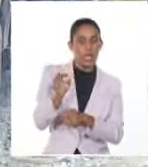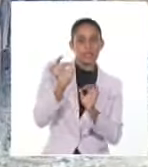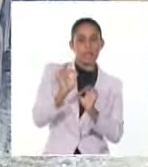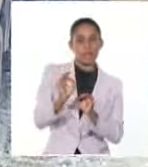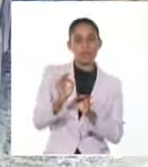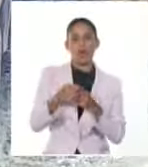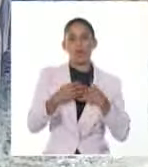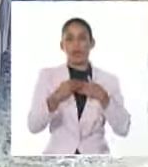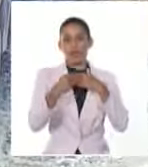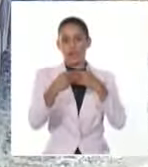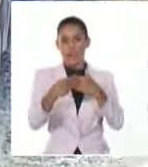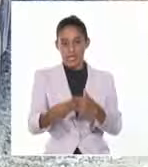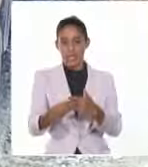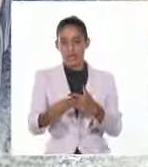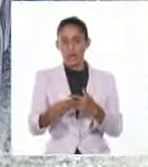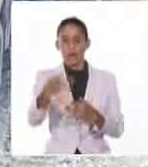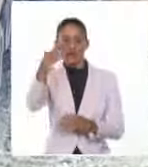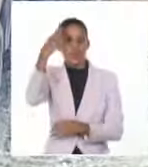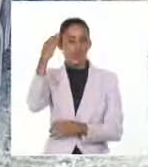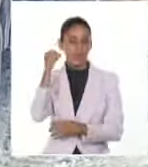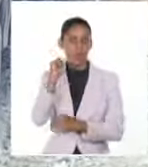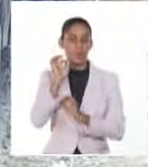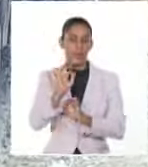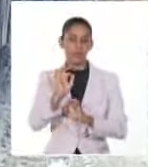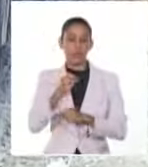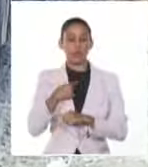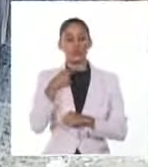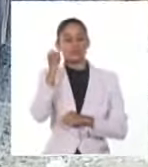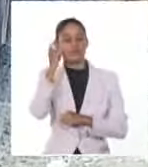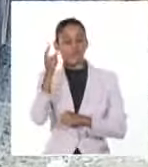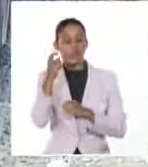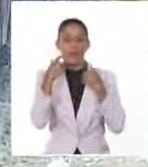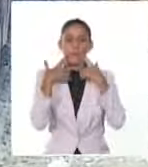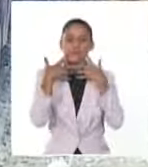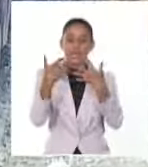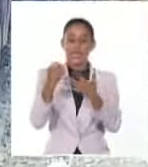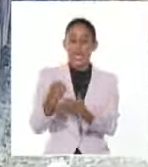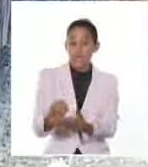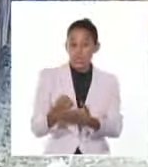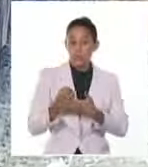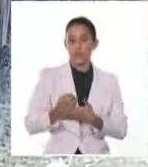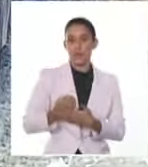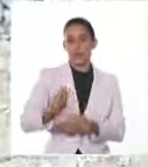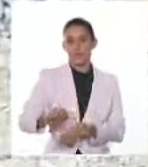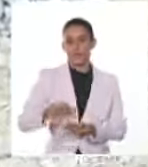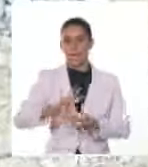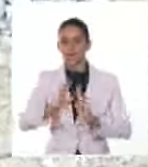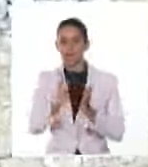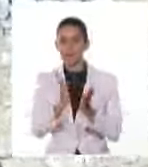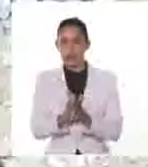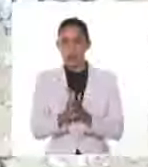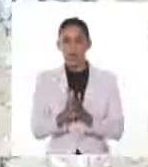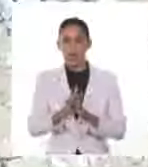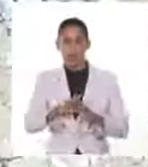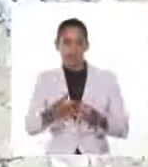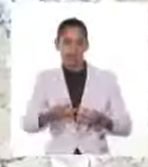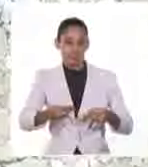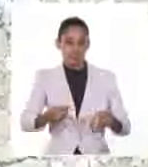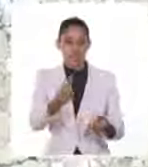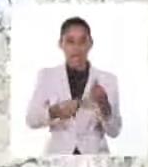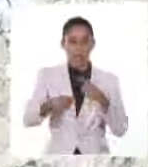del general de ejército Raúl Castro, también vamos a poner aquí la posibilidad de compartir todo este equipamiento